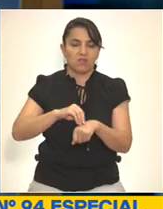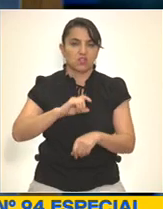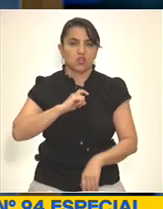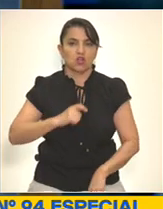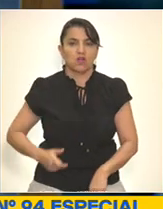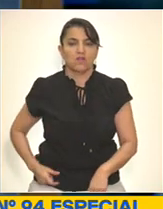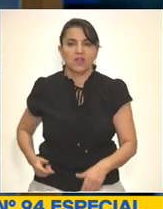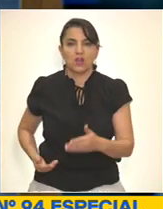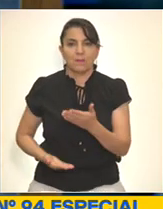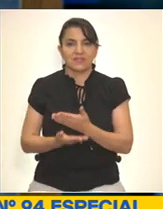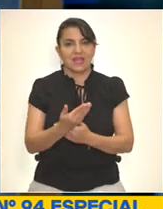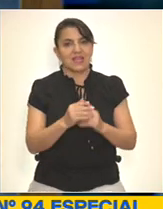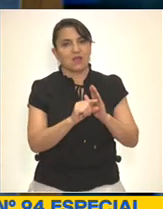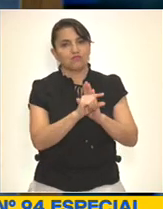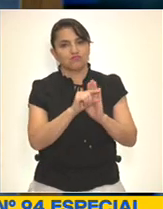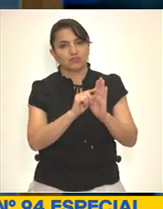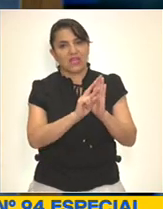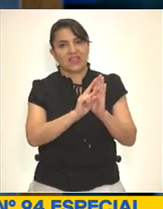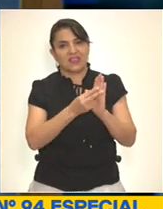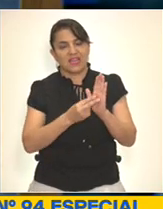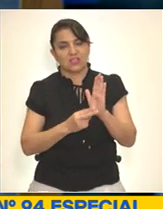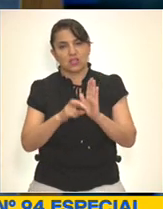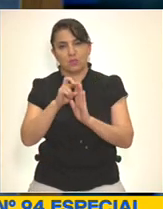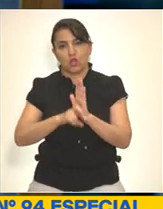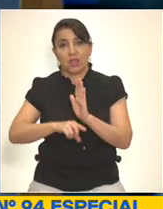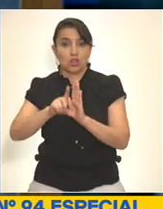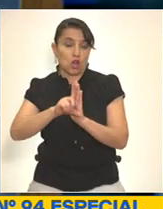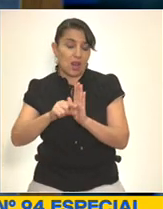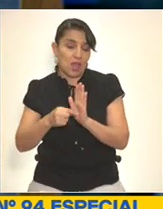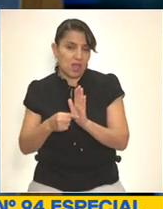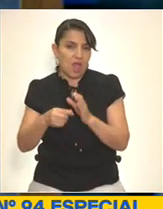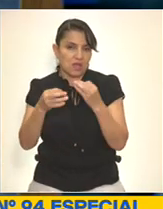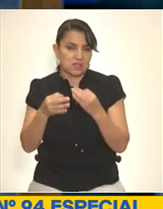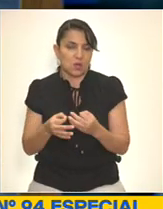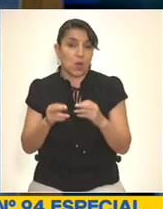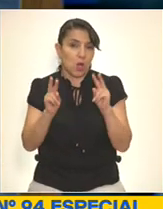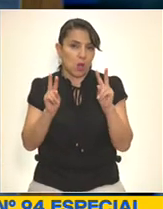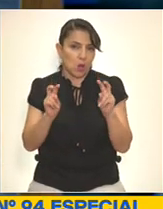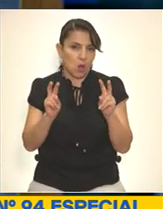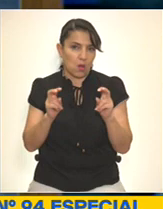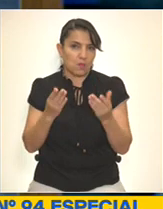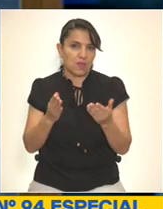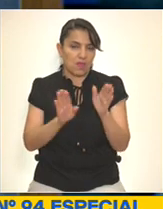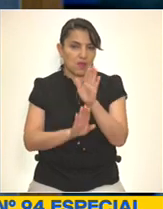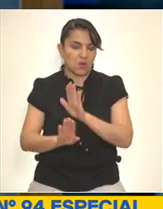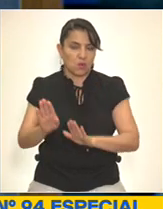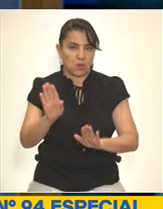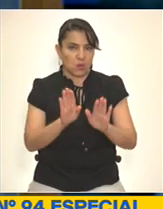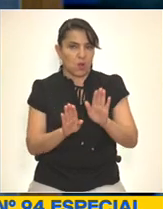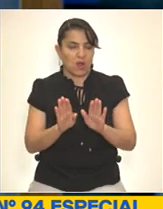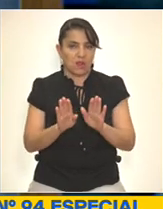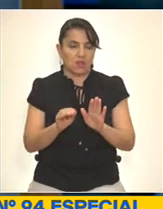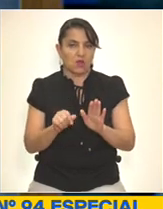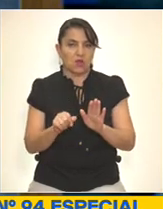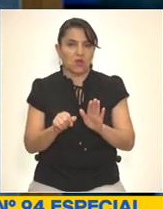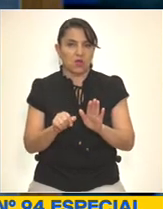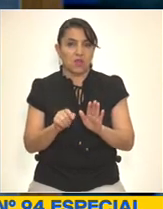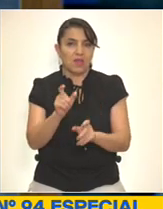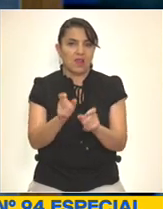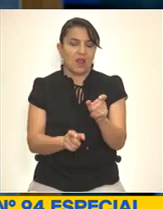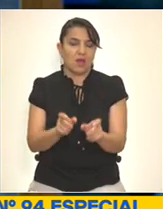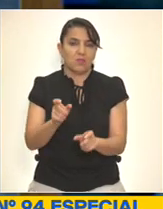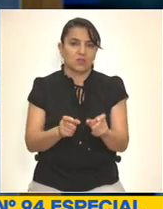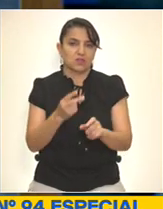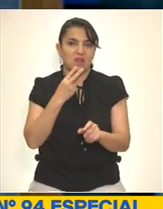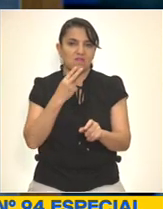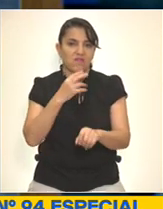presentaría indicaciones o un proyecto de ley para asegurar, comillas, el resguardo y protección, cierro comillas, de los habitantes de la región